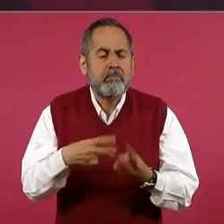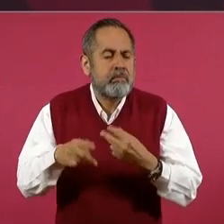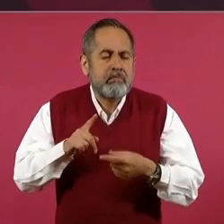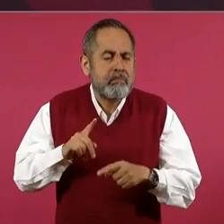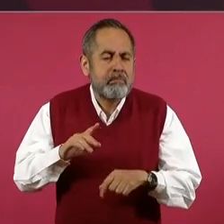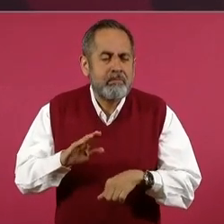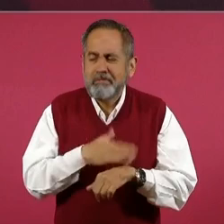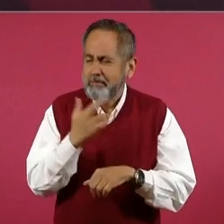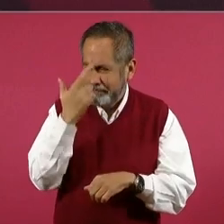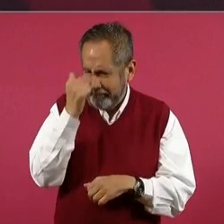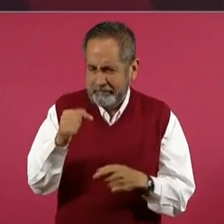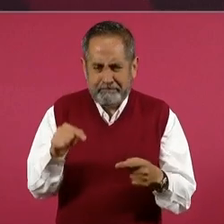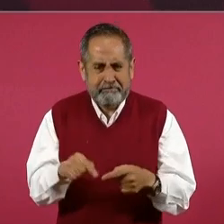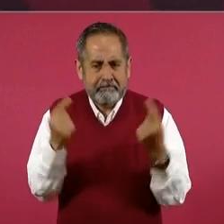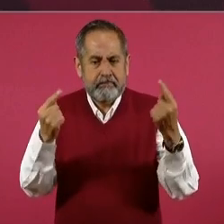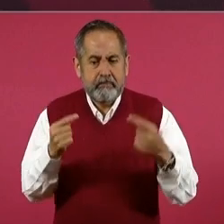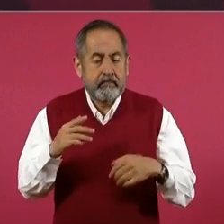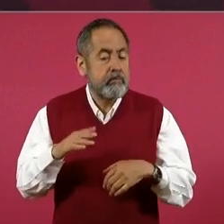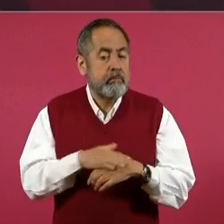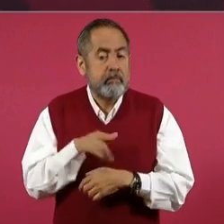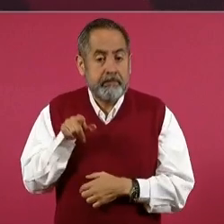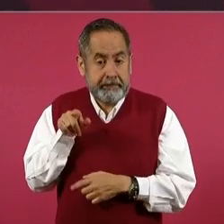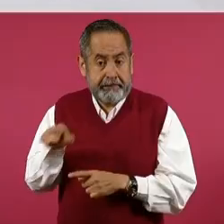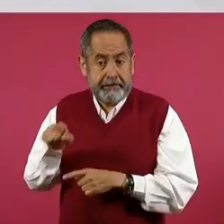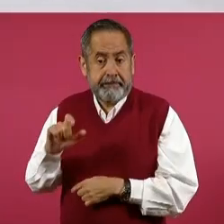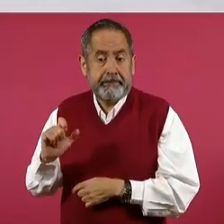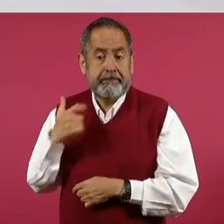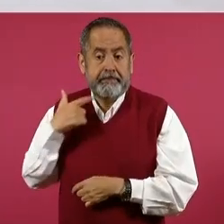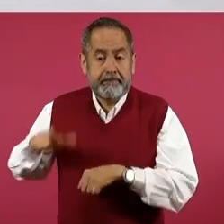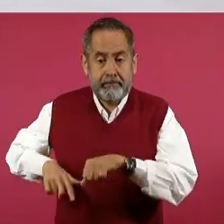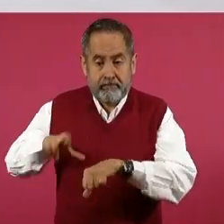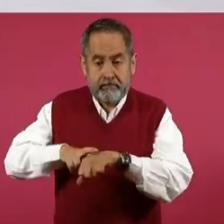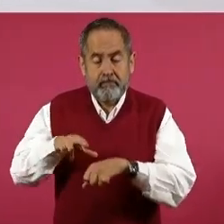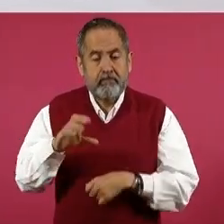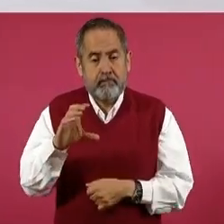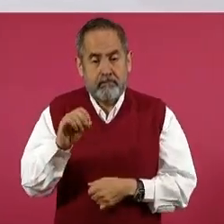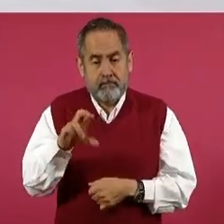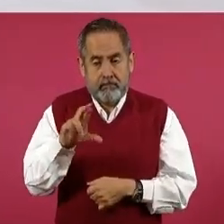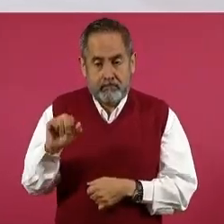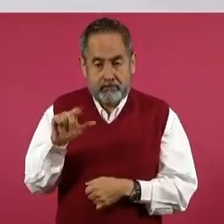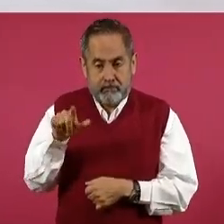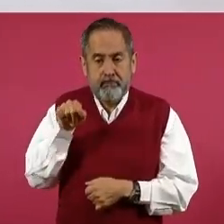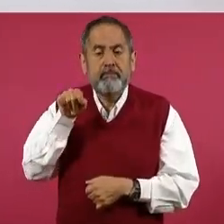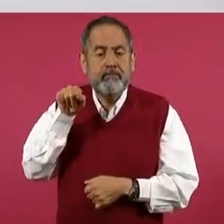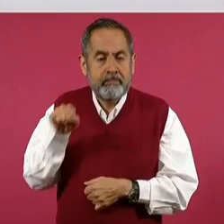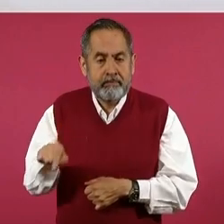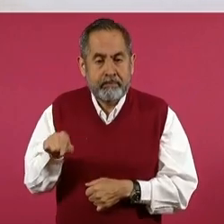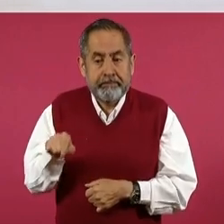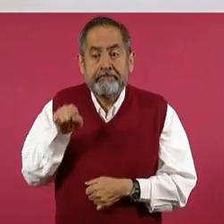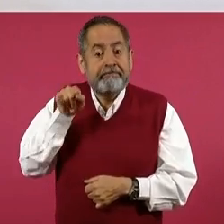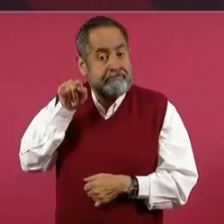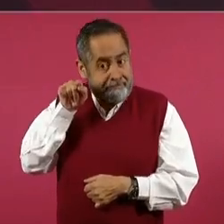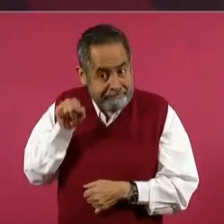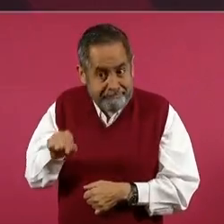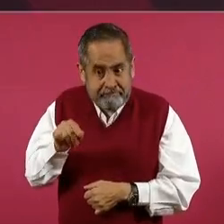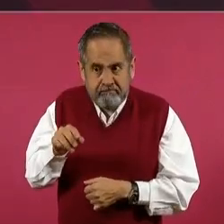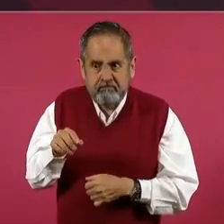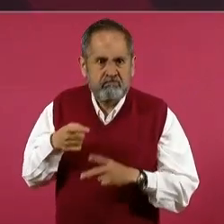porque el exgobernador Corral es el promotor